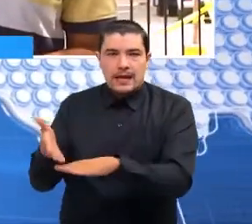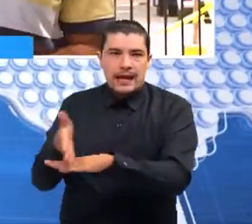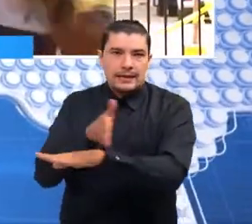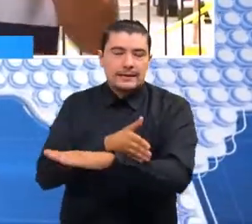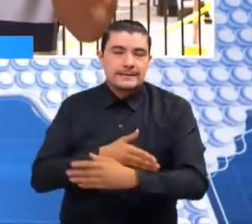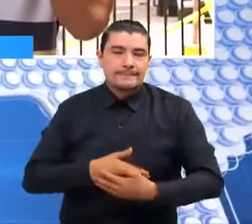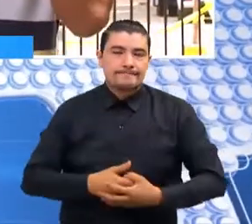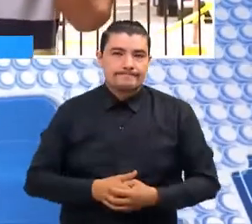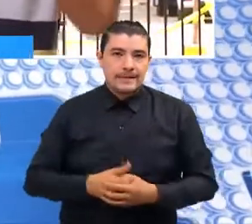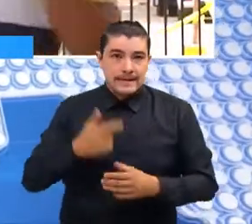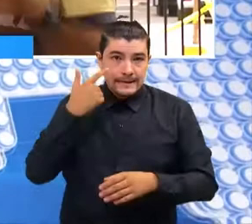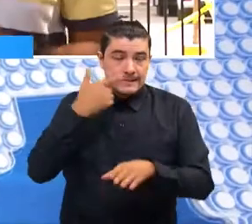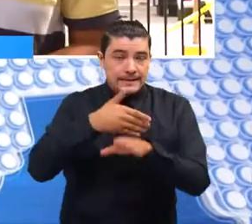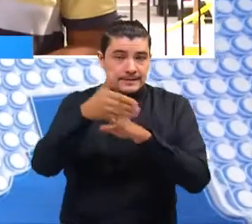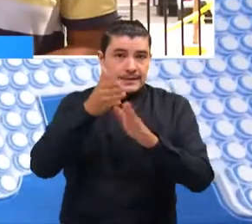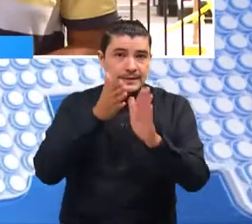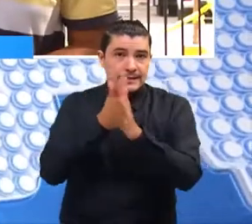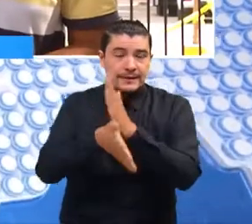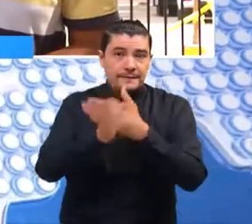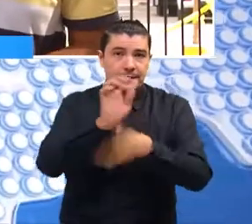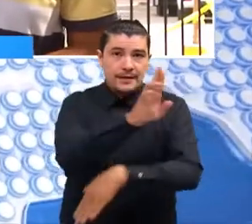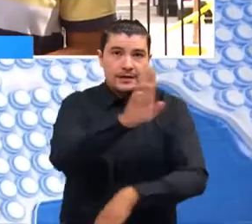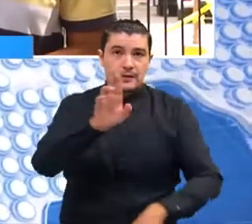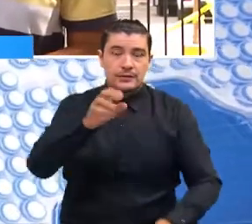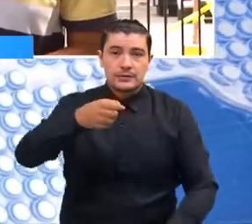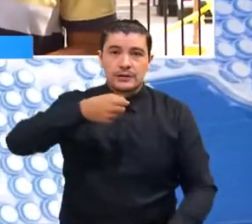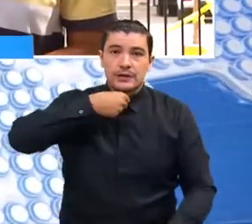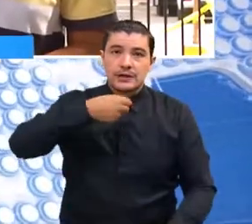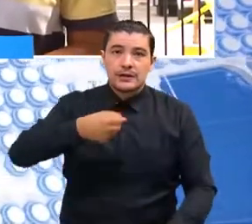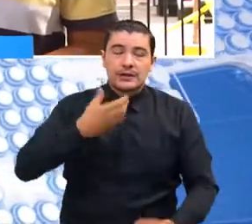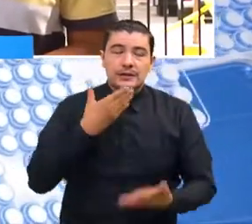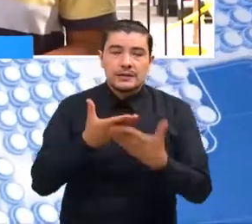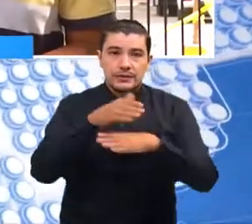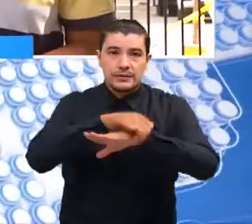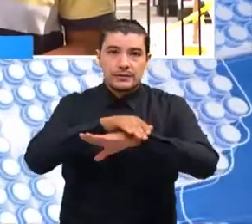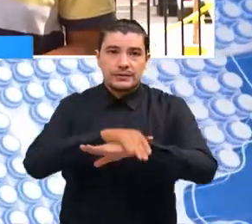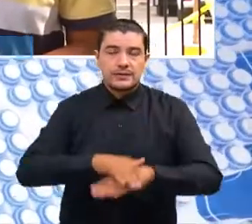nosotros tenemos desde Cúcuta. Alfredo Pérez Durán para Oriente Noticias. Estamos informando.